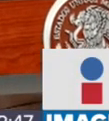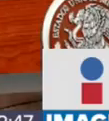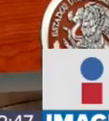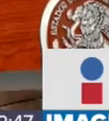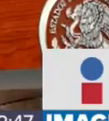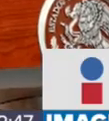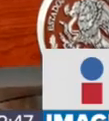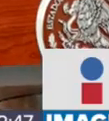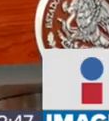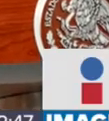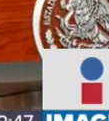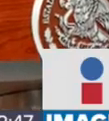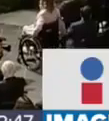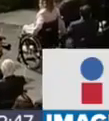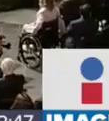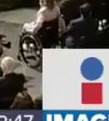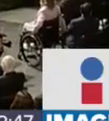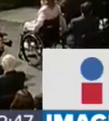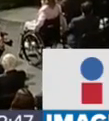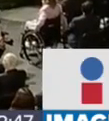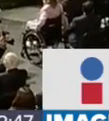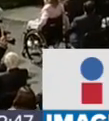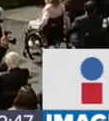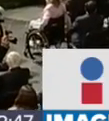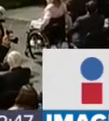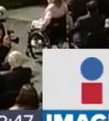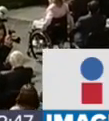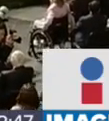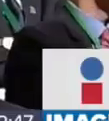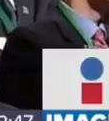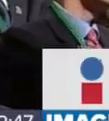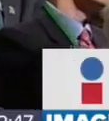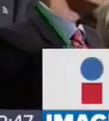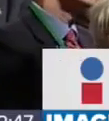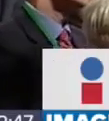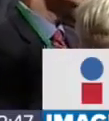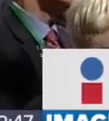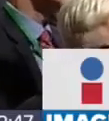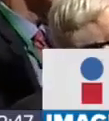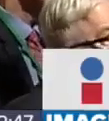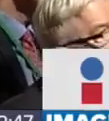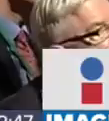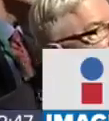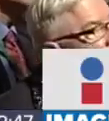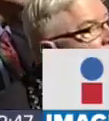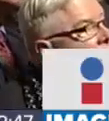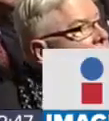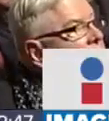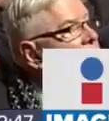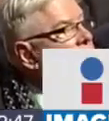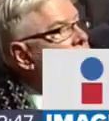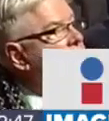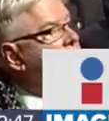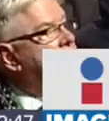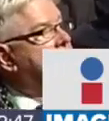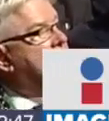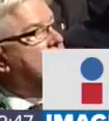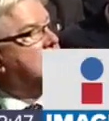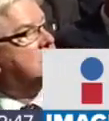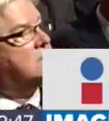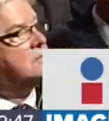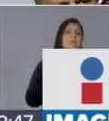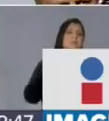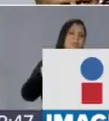relación comercial con Estados Unidos y la transición que ahora protagoniza con el presidente electo. Con